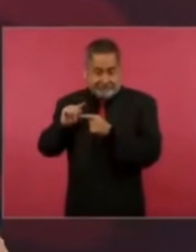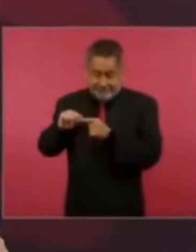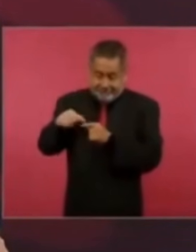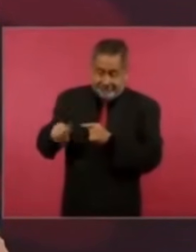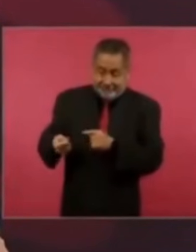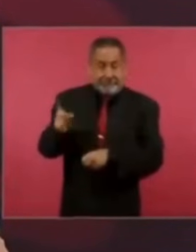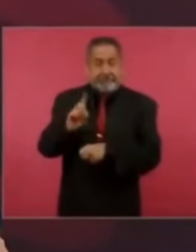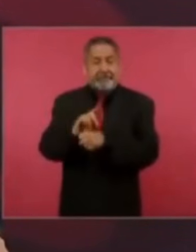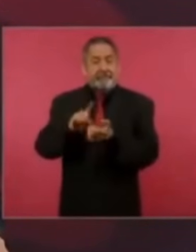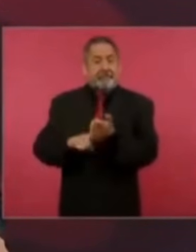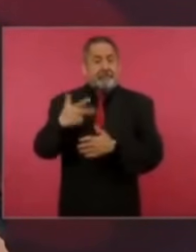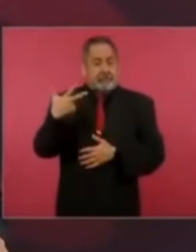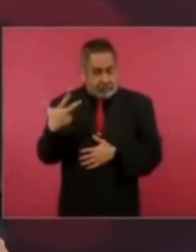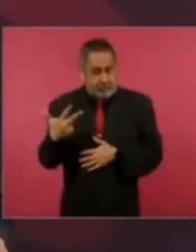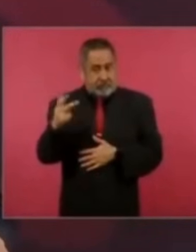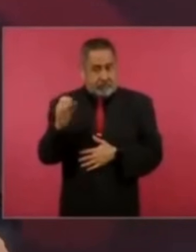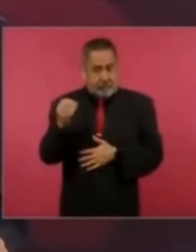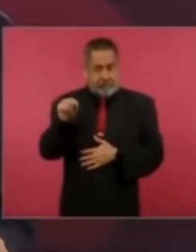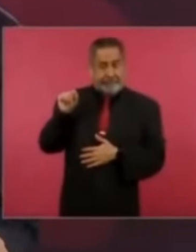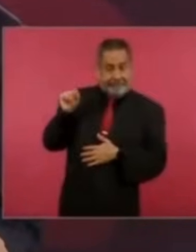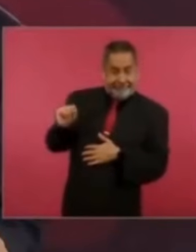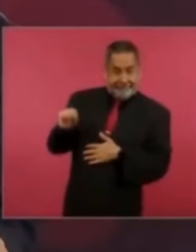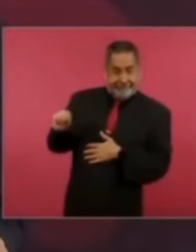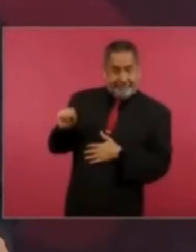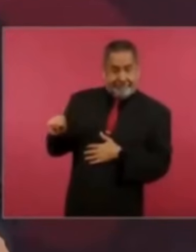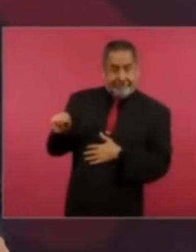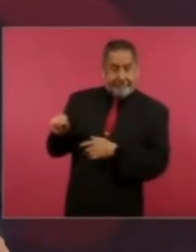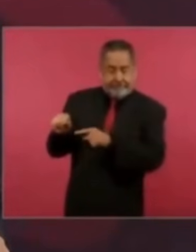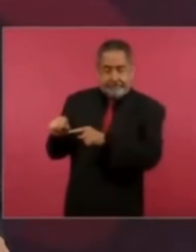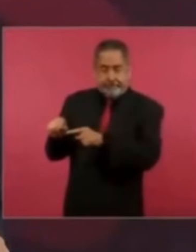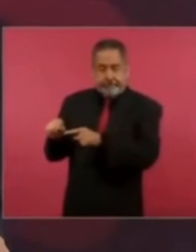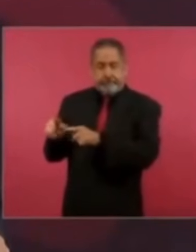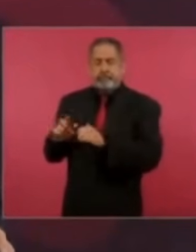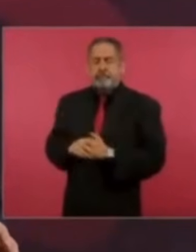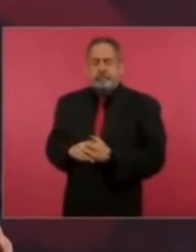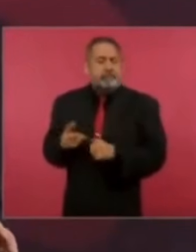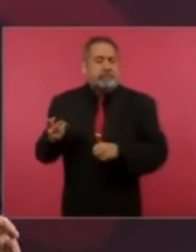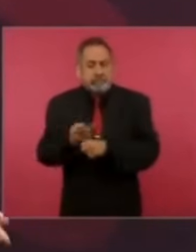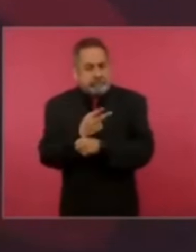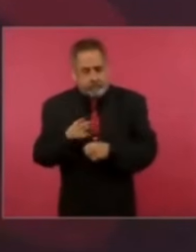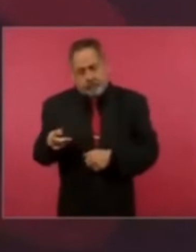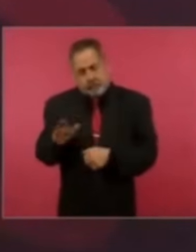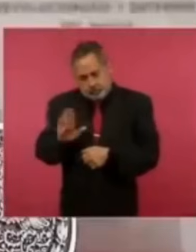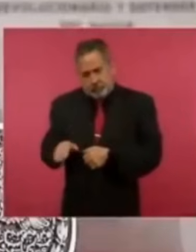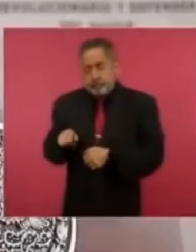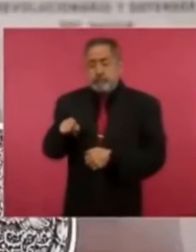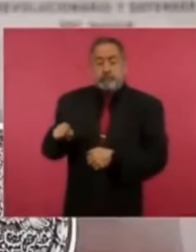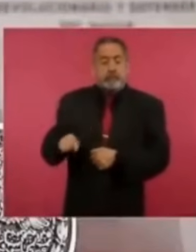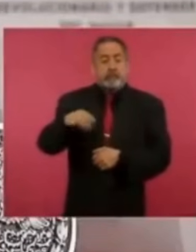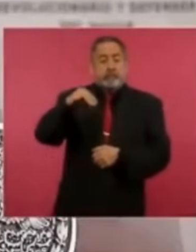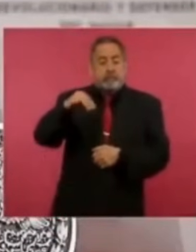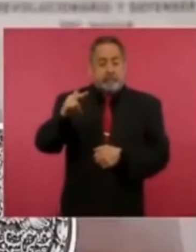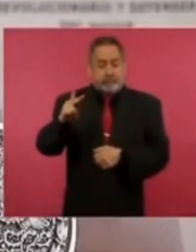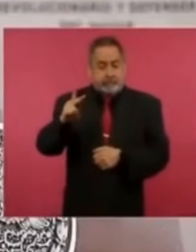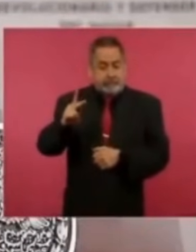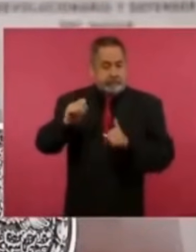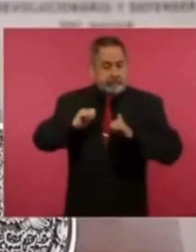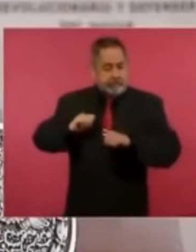día 8 de octubre, el agente del Ministerio Público